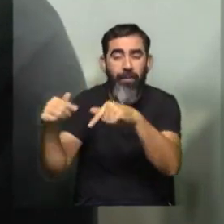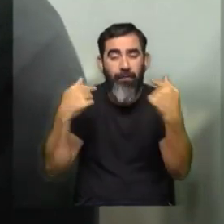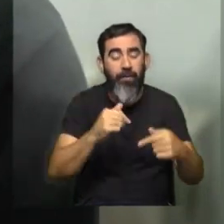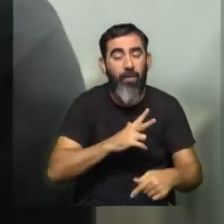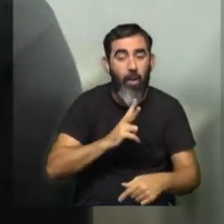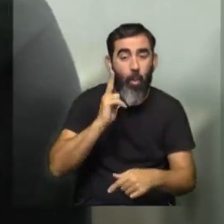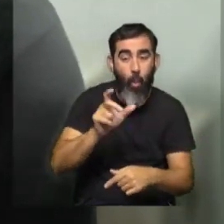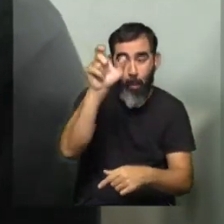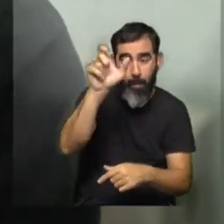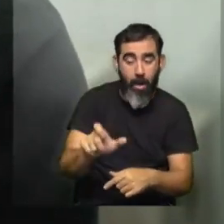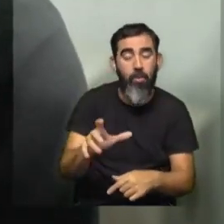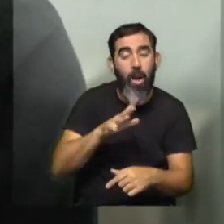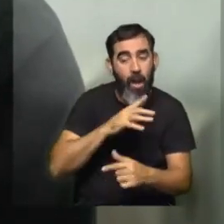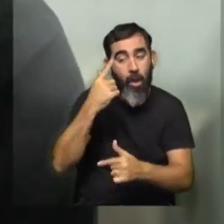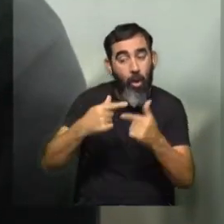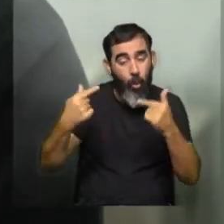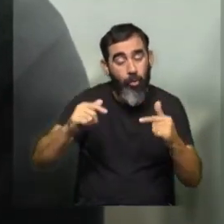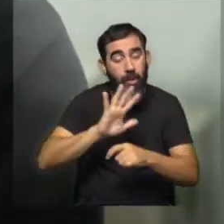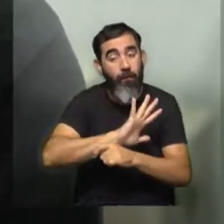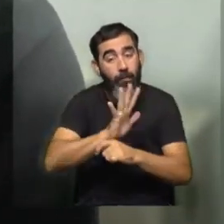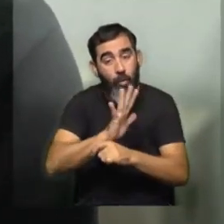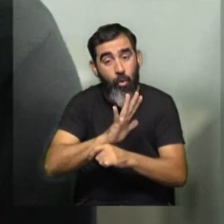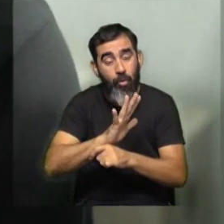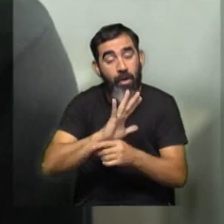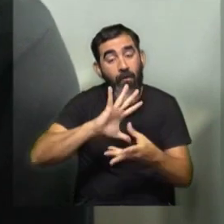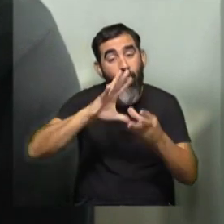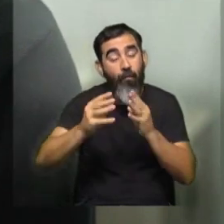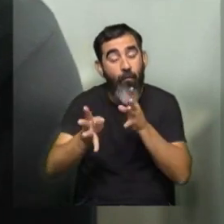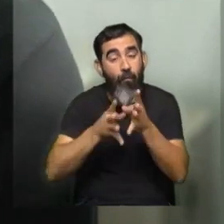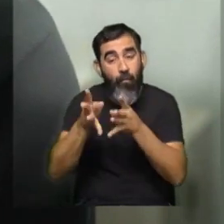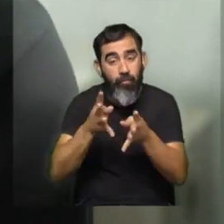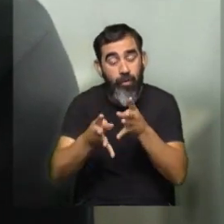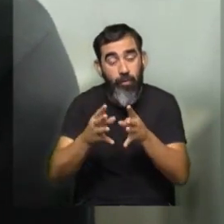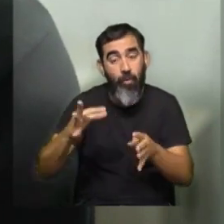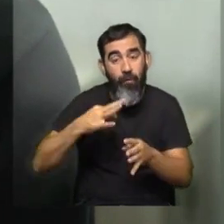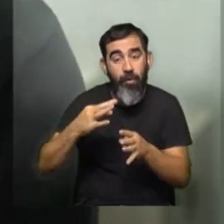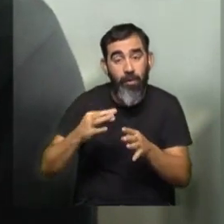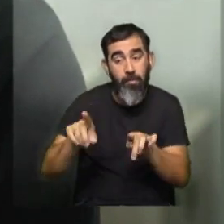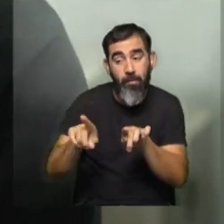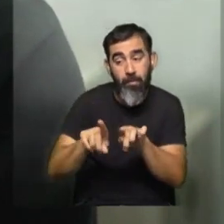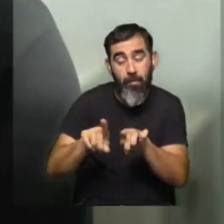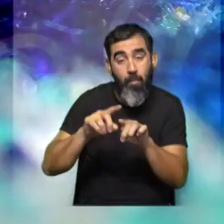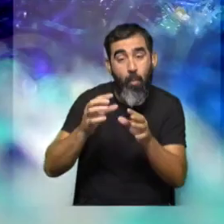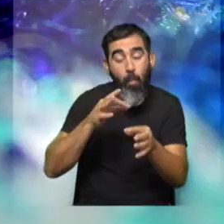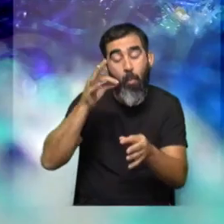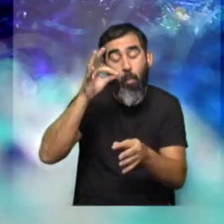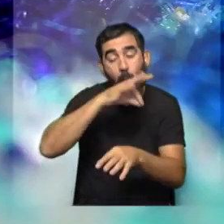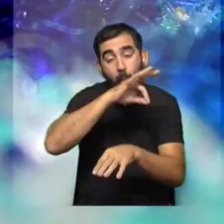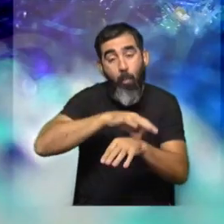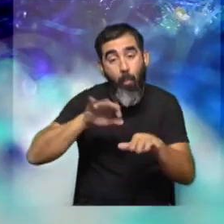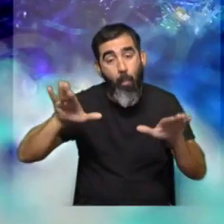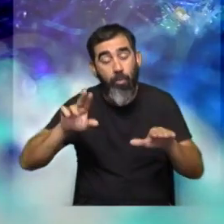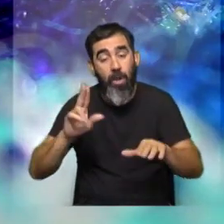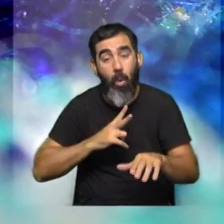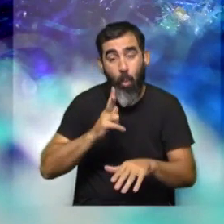hay un montón de fenómenos biológicos y mecanismos fundamentales para la vida que están conservados desde la mosca al humano. La idea